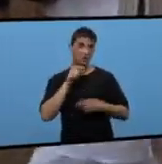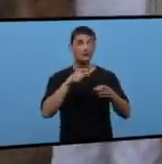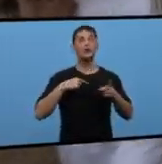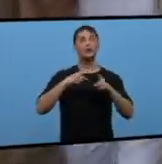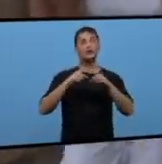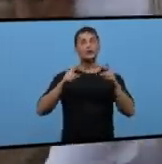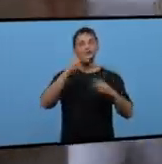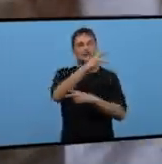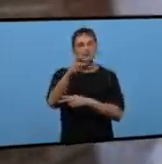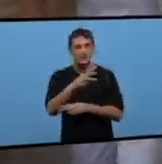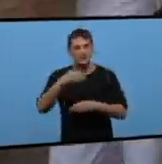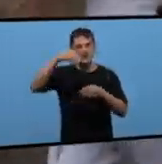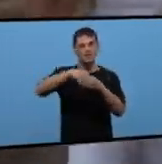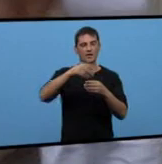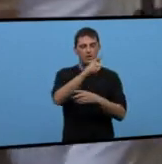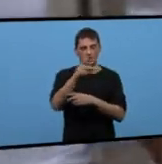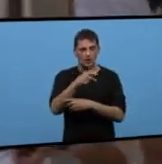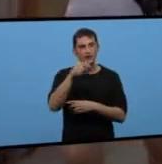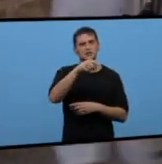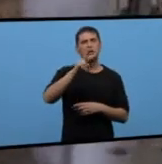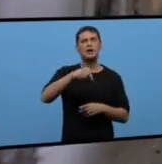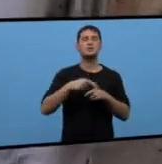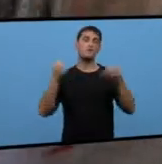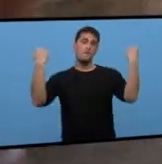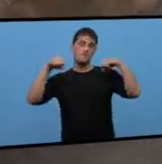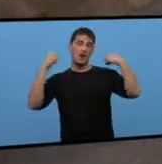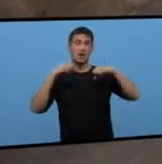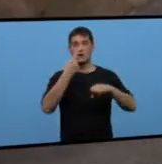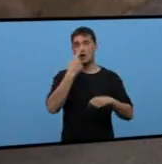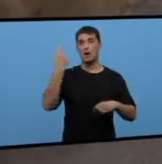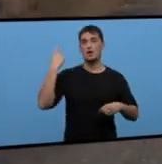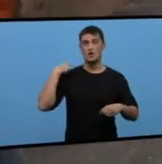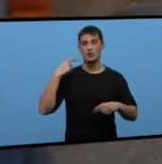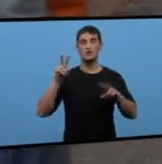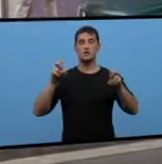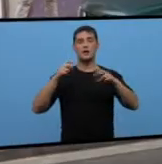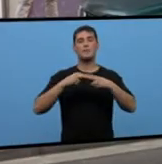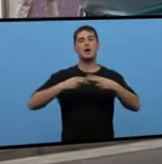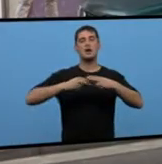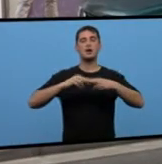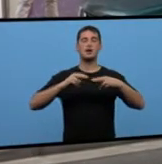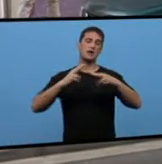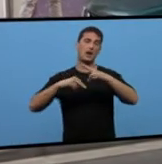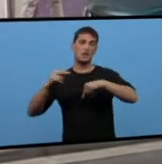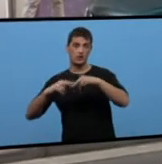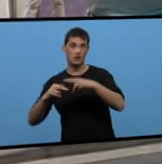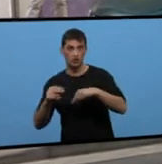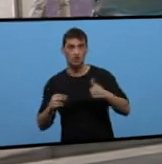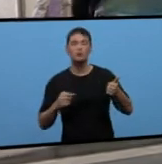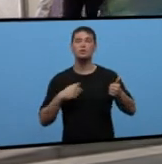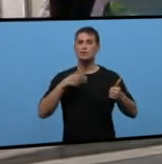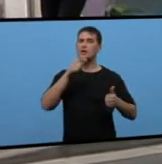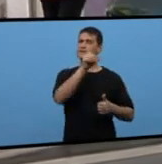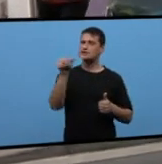gravada nas instalacións do Centro Educativo, formou parte dunha práctica realizada o ano pasado no módulo de realización de televisión. E precisamente, esta